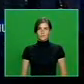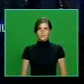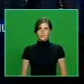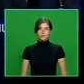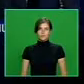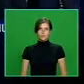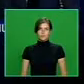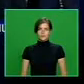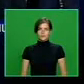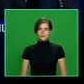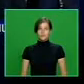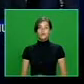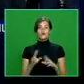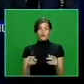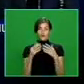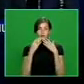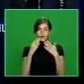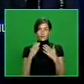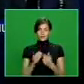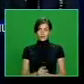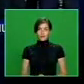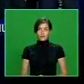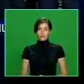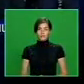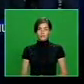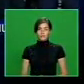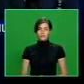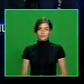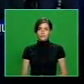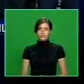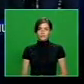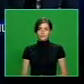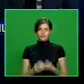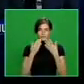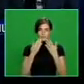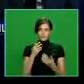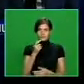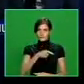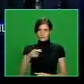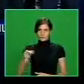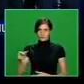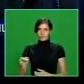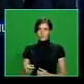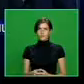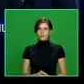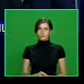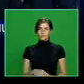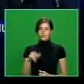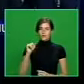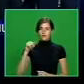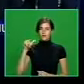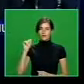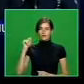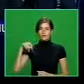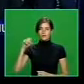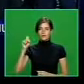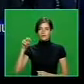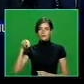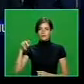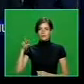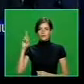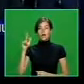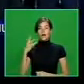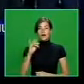Moro bueno Muchas gracias compañero compañera Alexander Vargas Ahí está Jason